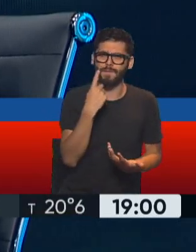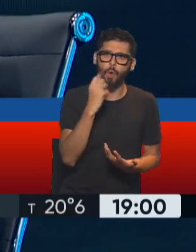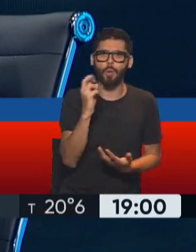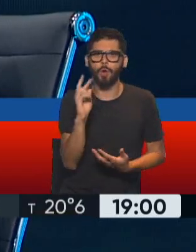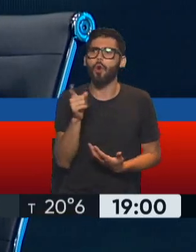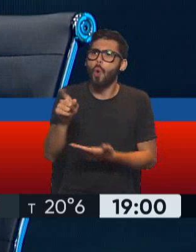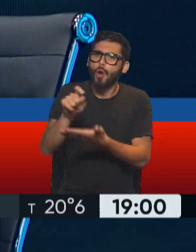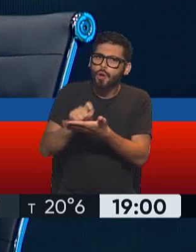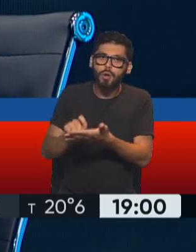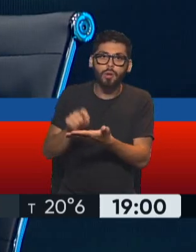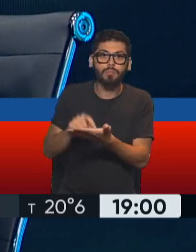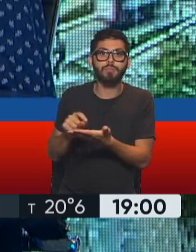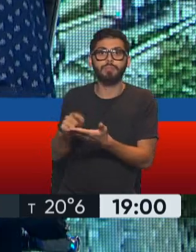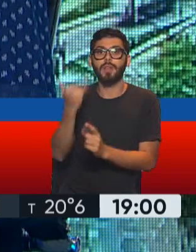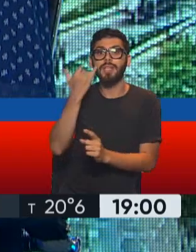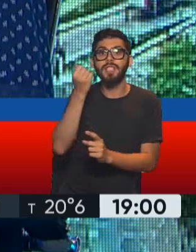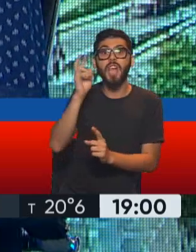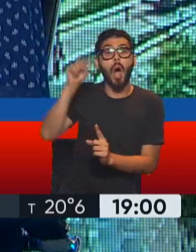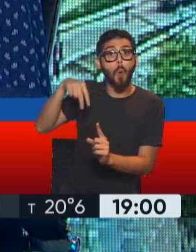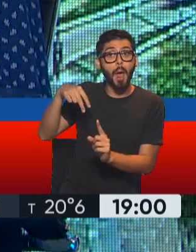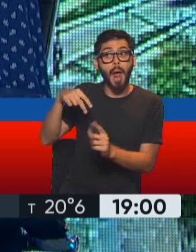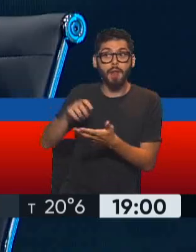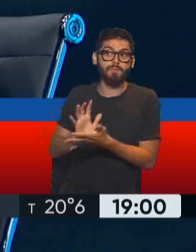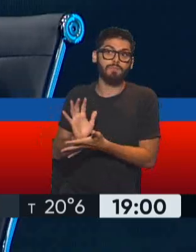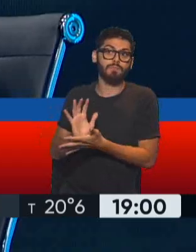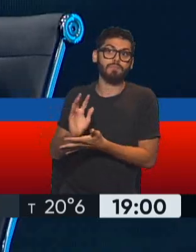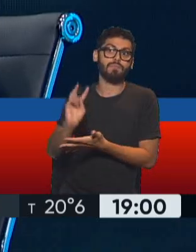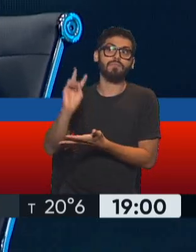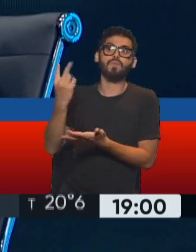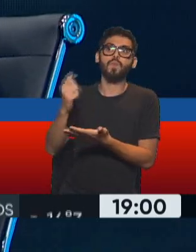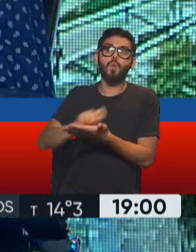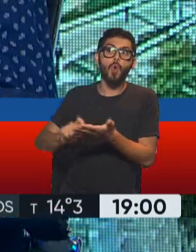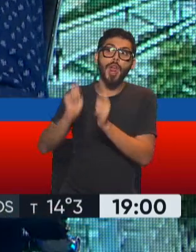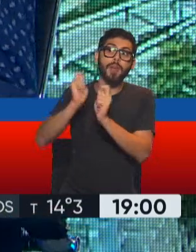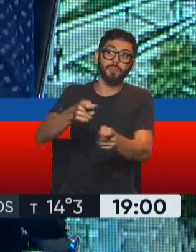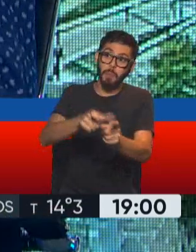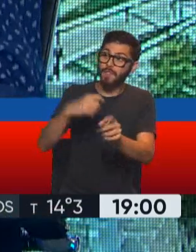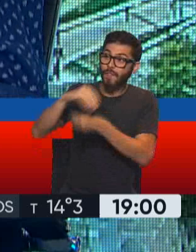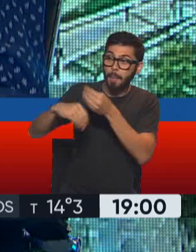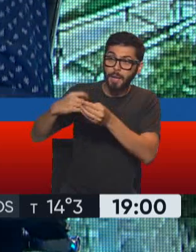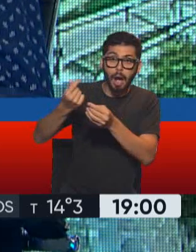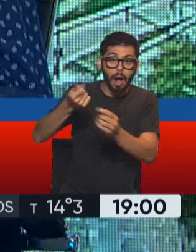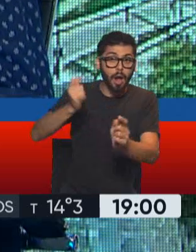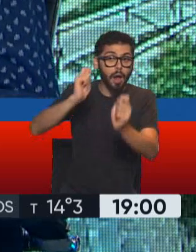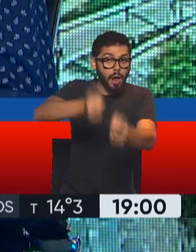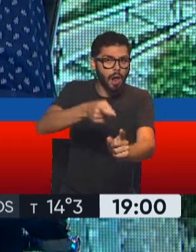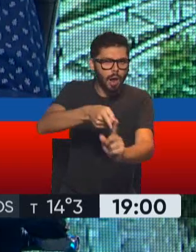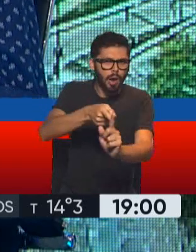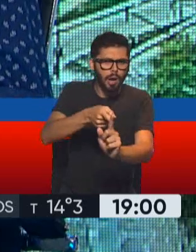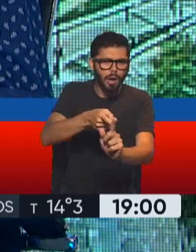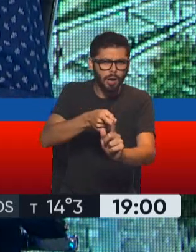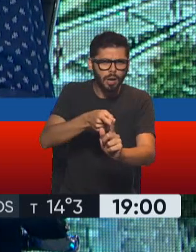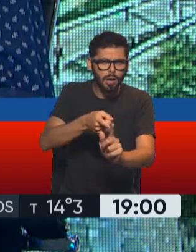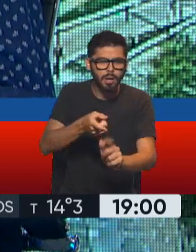puntual que aparece en el testamento de Jabrán, que estaría manejando todo el dinero de sí, la familia. Sí, o sea, con respecto a lo primero, quiero aclarar